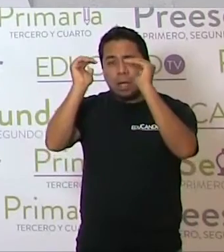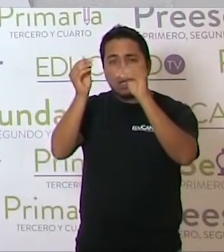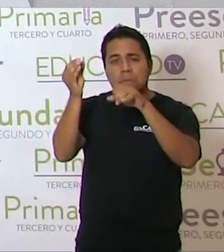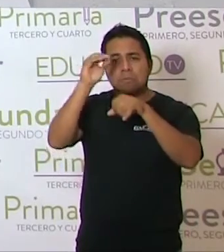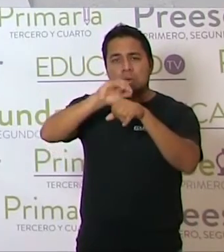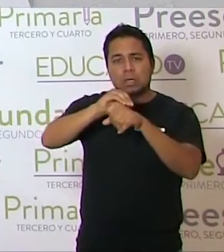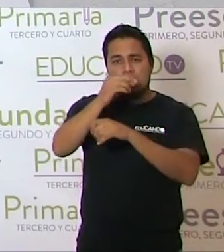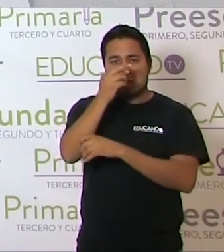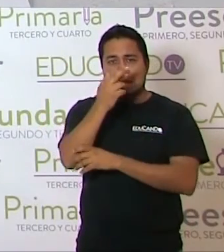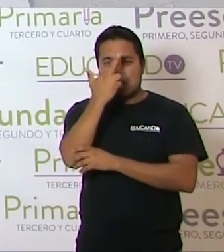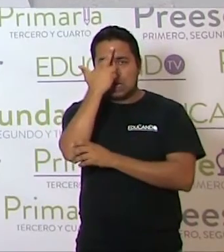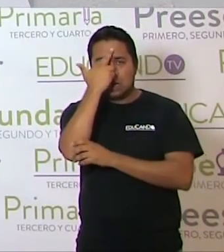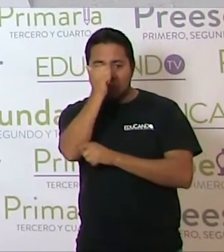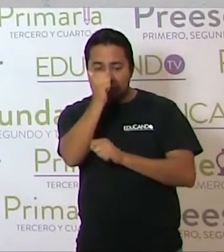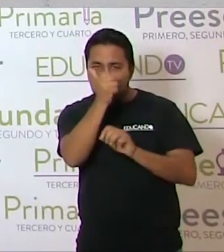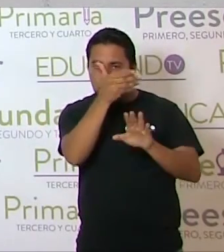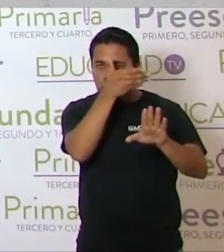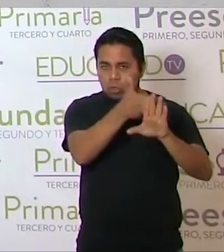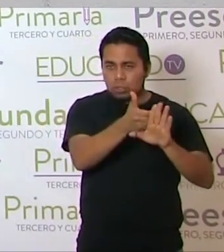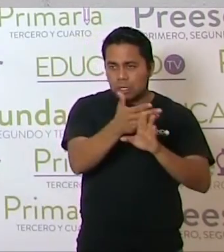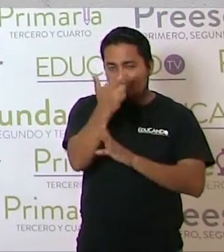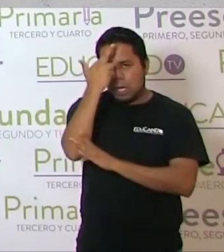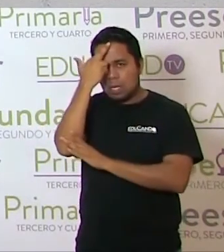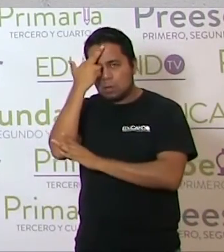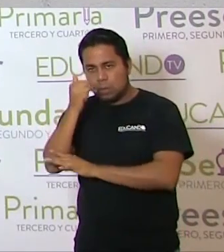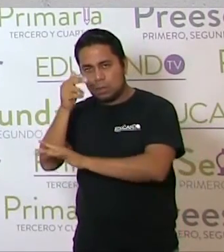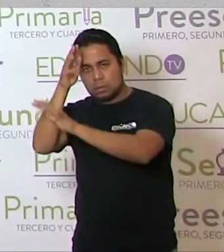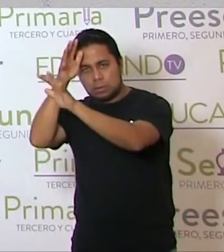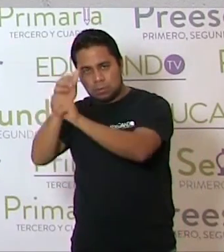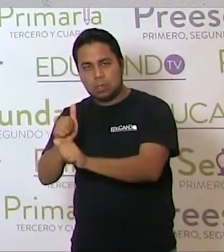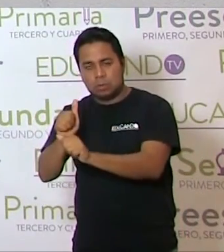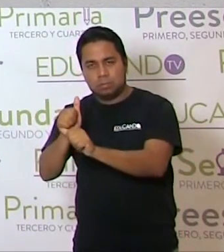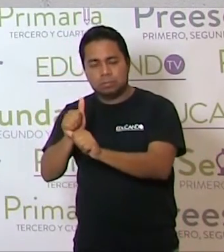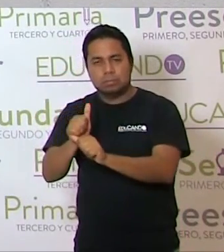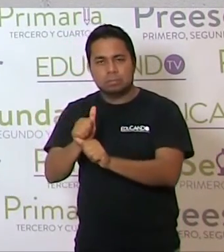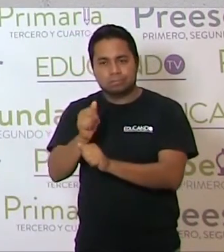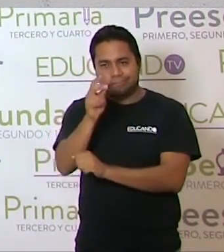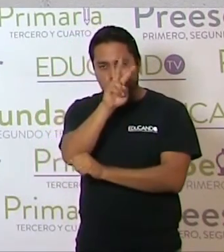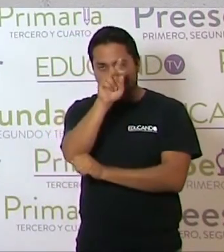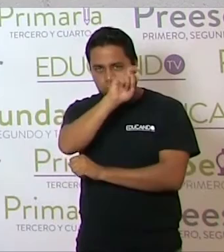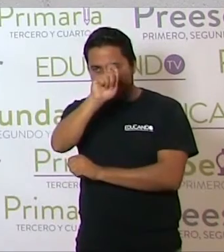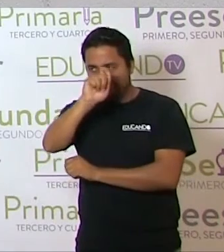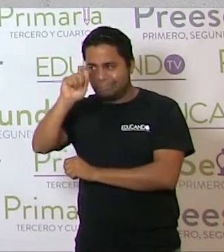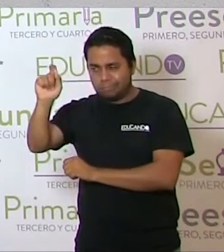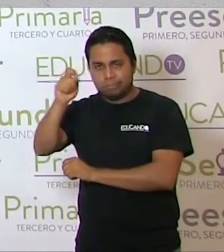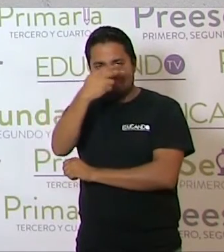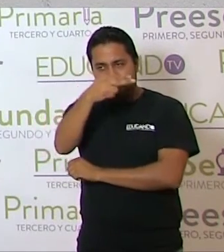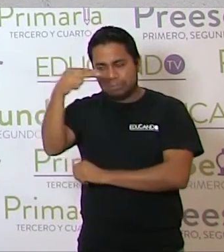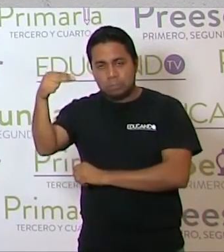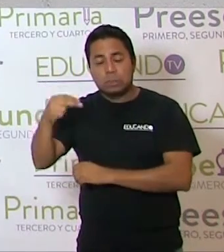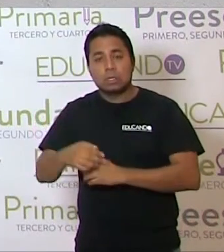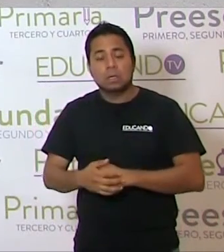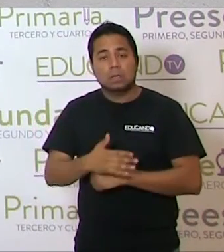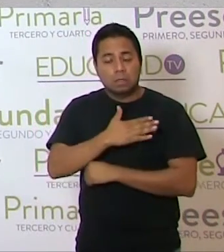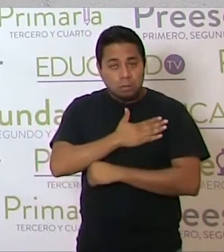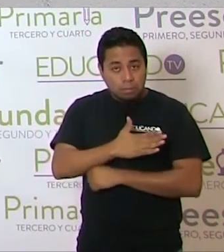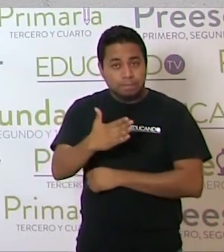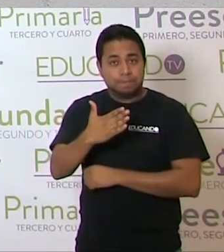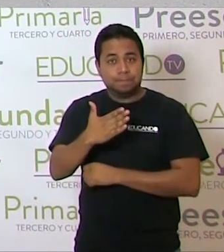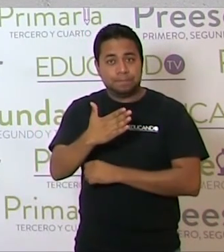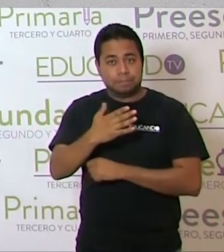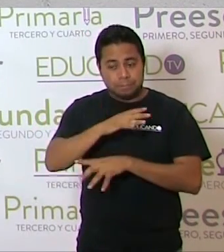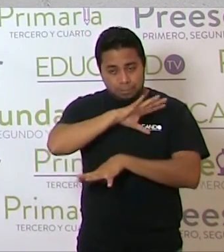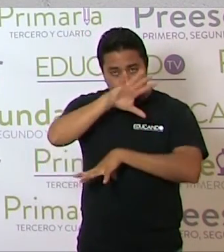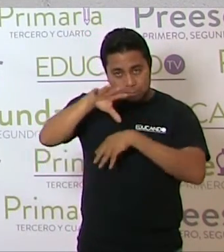argumentos en contra y argumentos a favor y bueno basado en todo